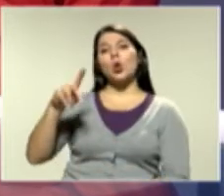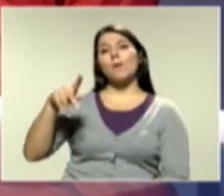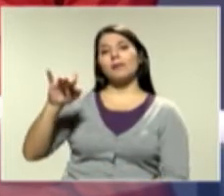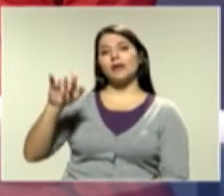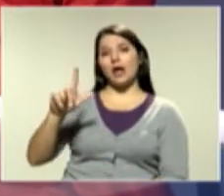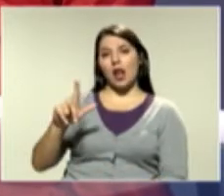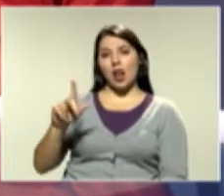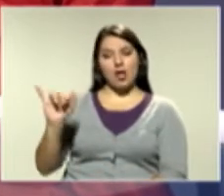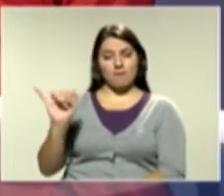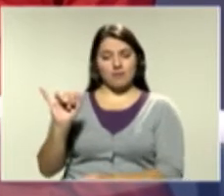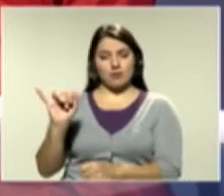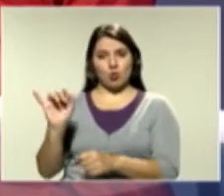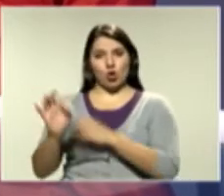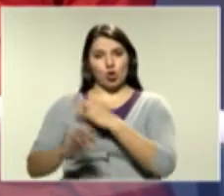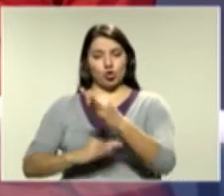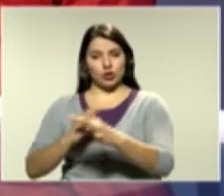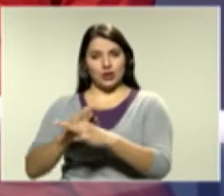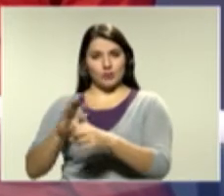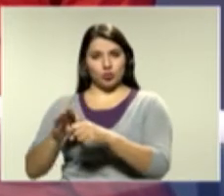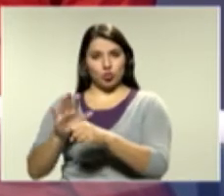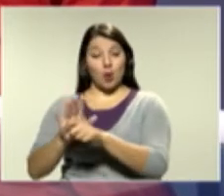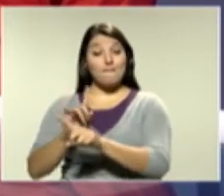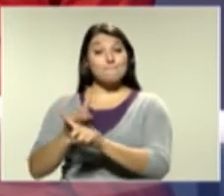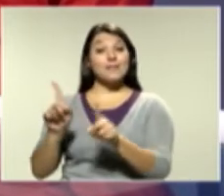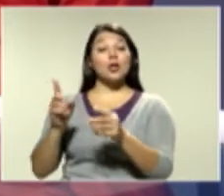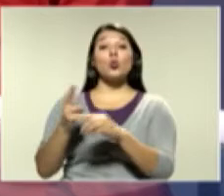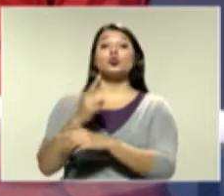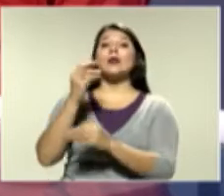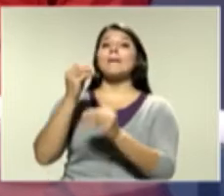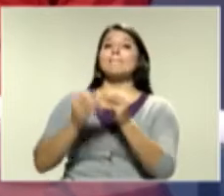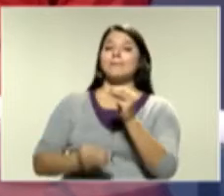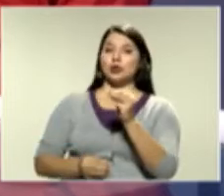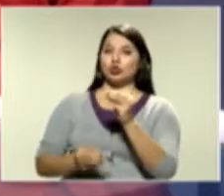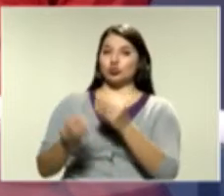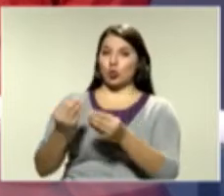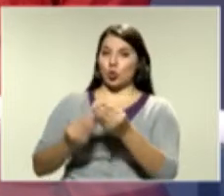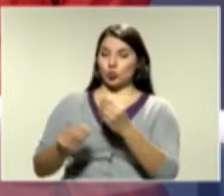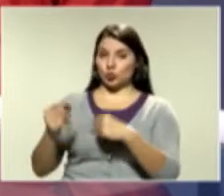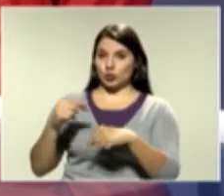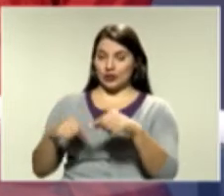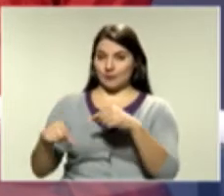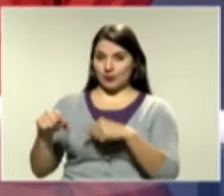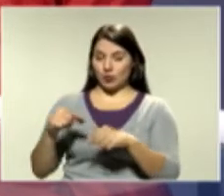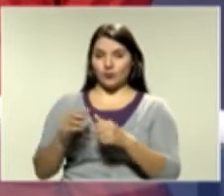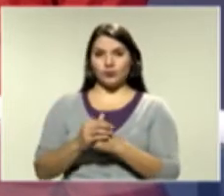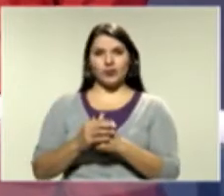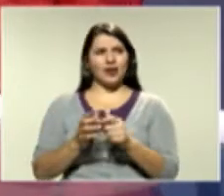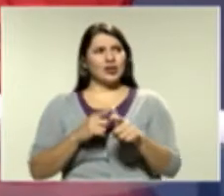pero usan una cantidad mucho menor, ¿no? ¿Por qué?